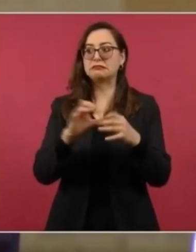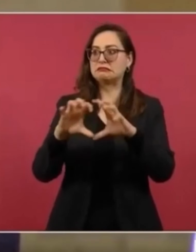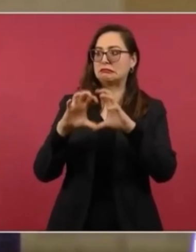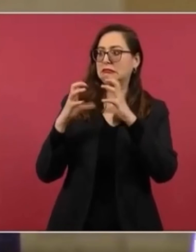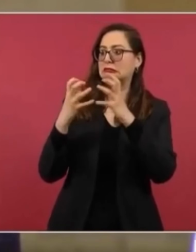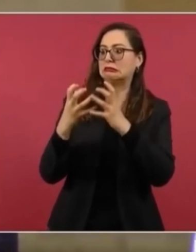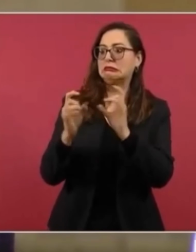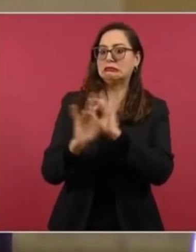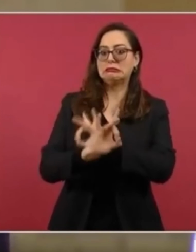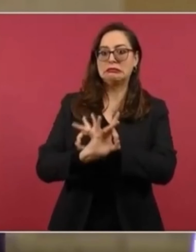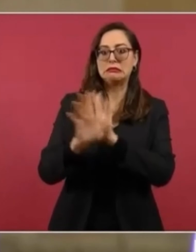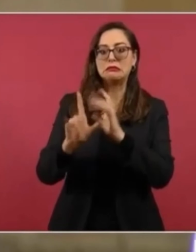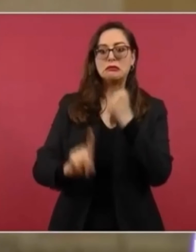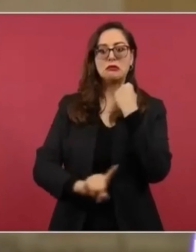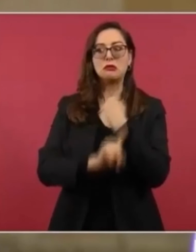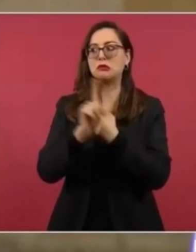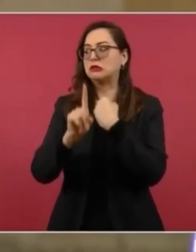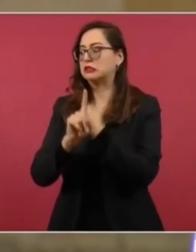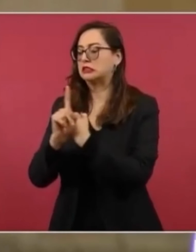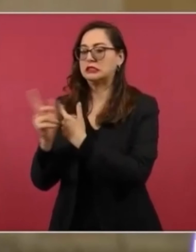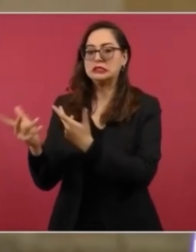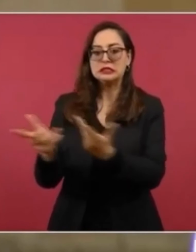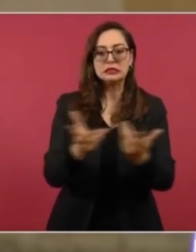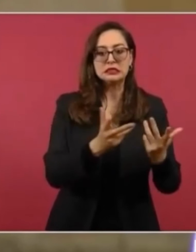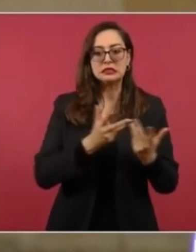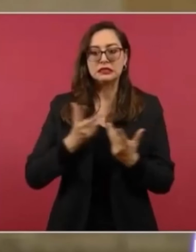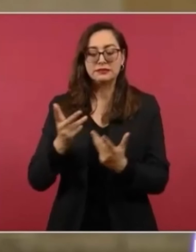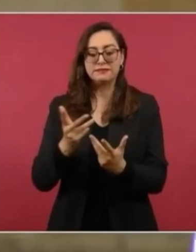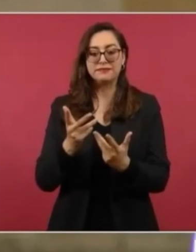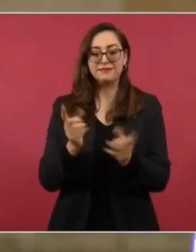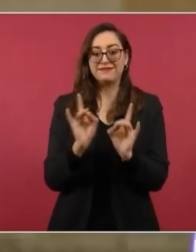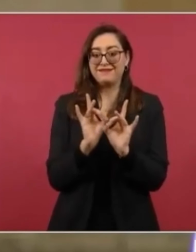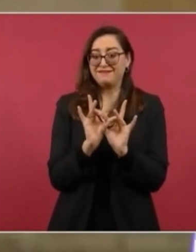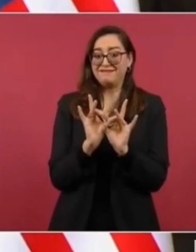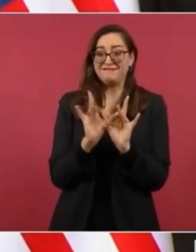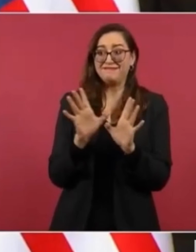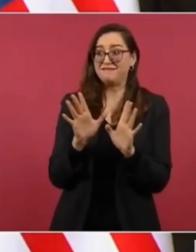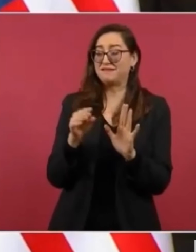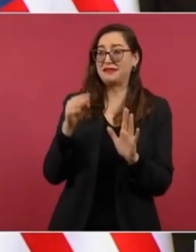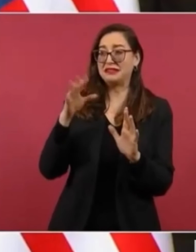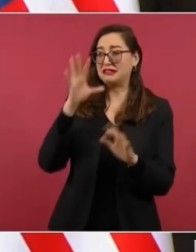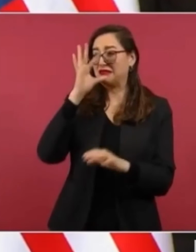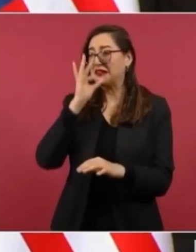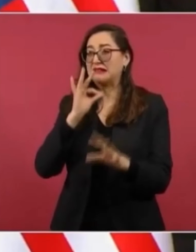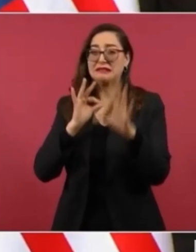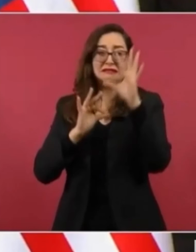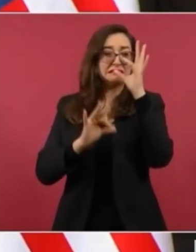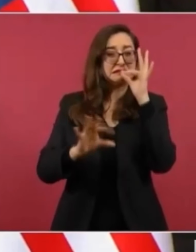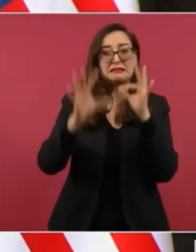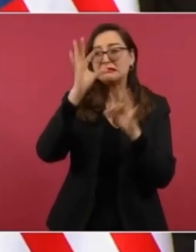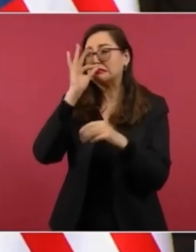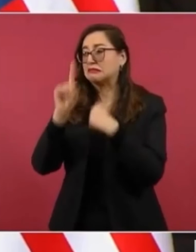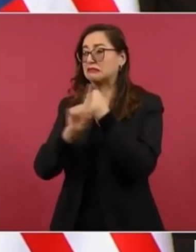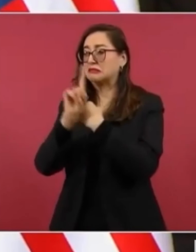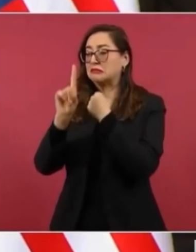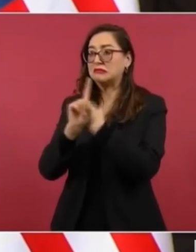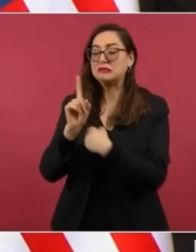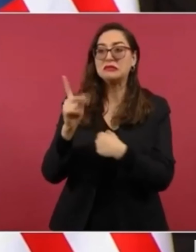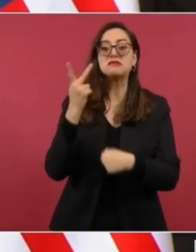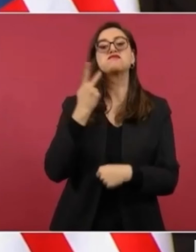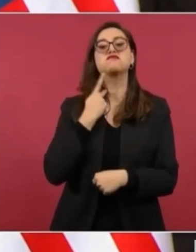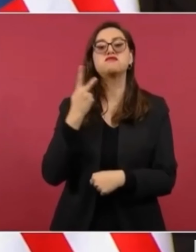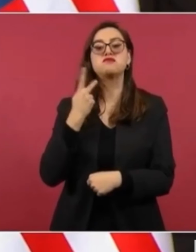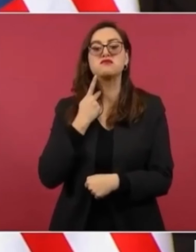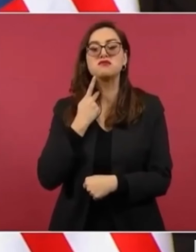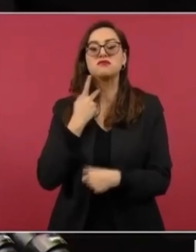incertidumbre con el surgimiento de líderes autoritarios que causan inestabilidad mundial. El alto costo de vida que agrega